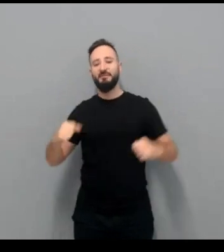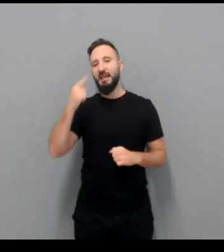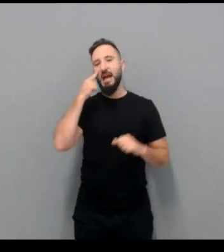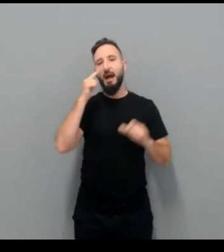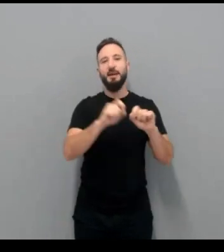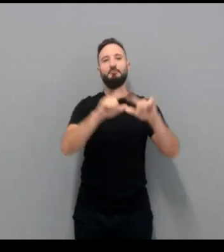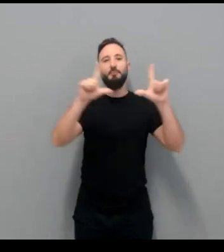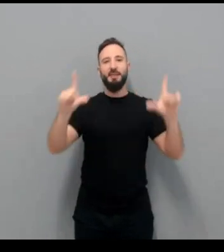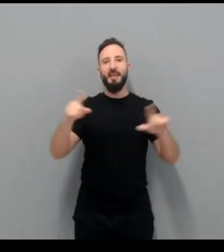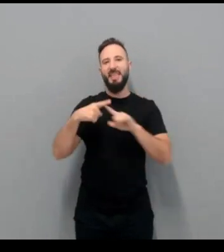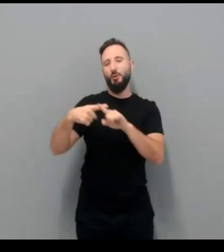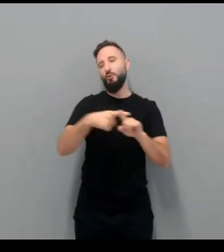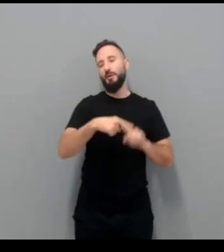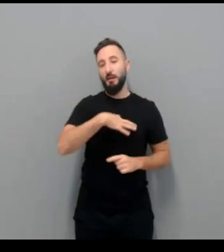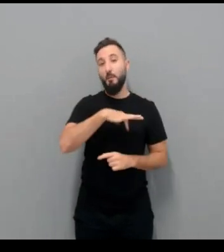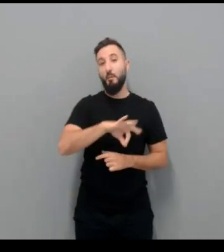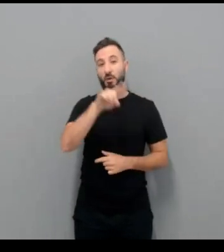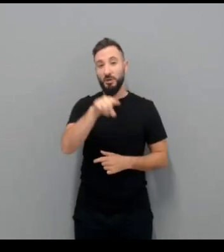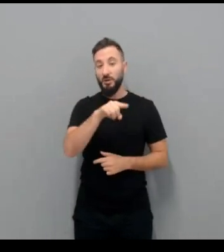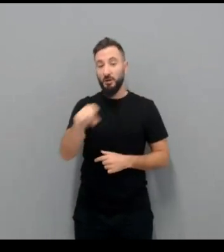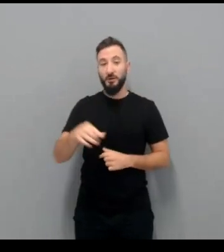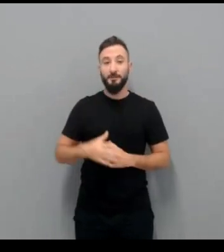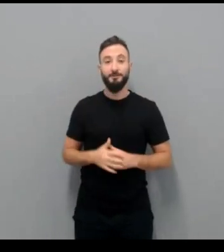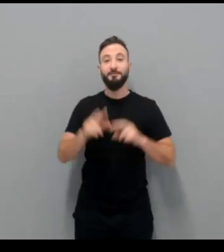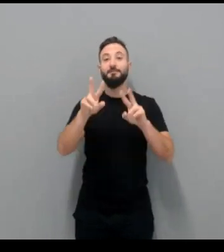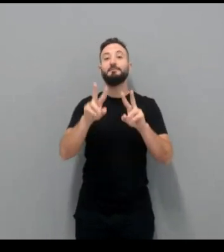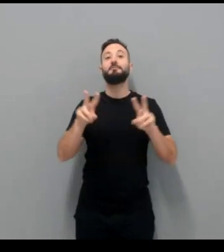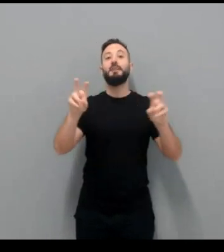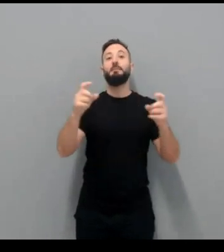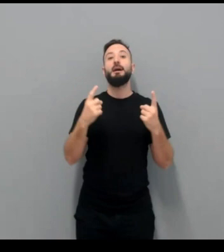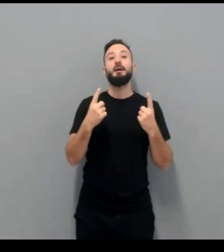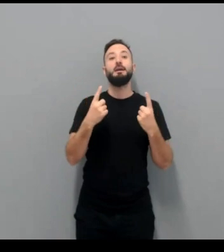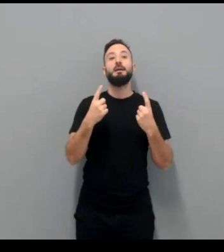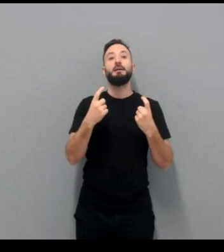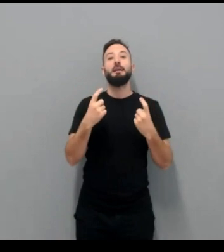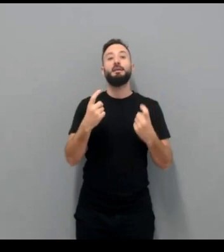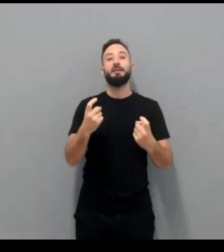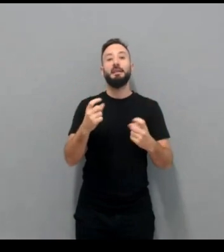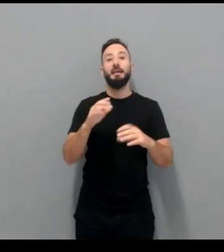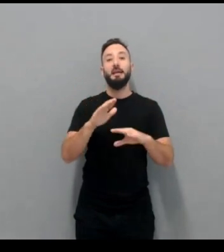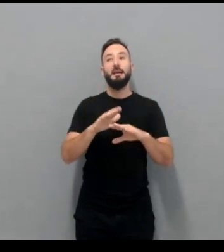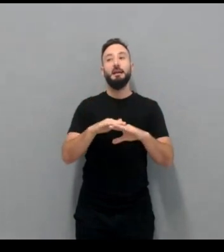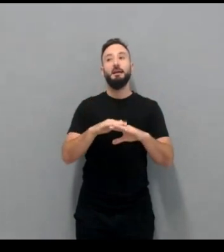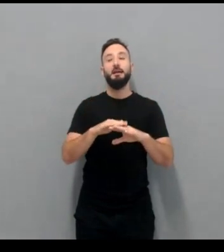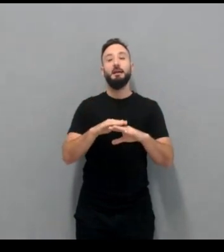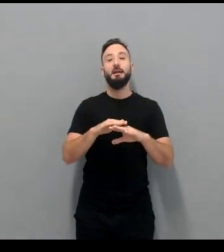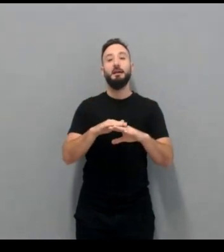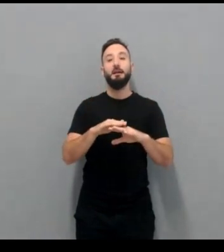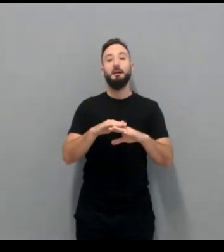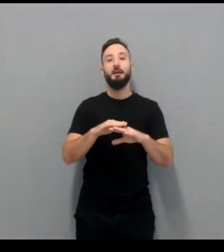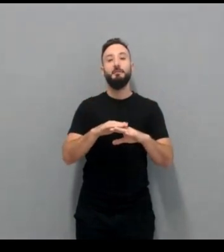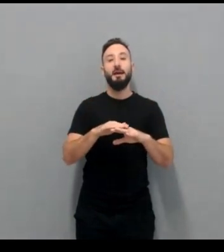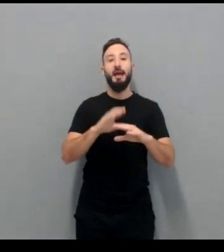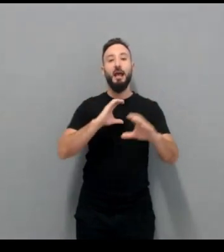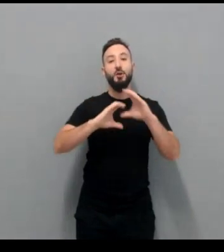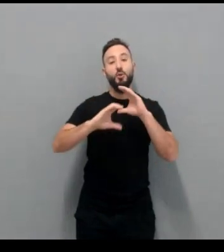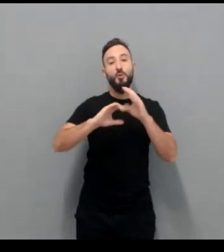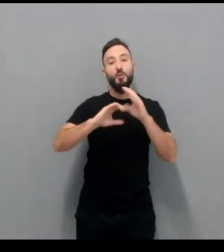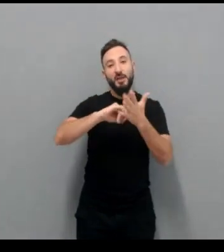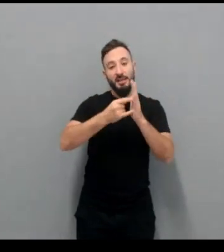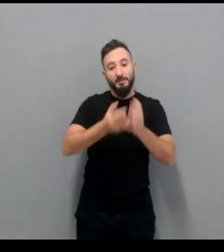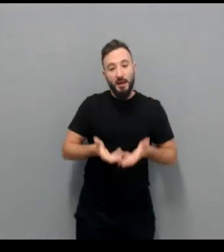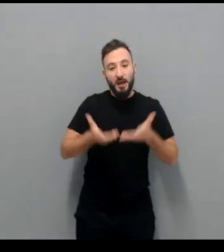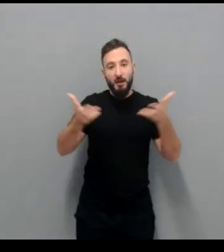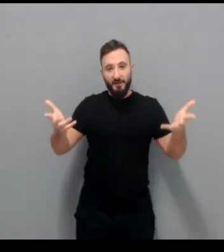compartir, con respecto a la necesidad de implementar necesariamente la comunicación.